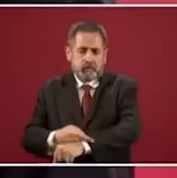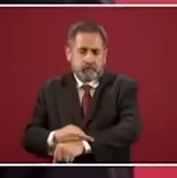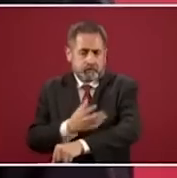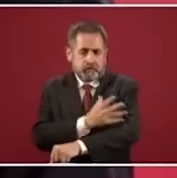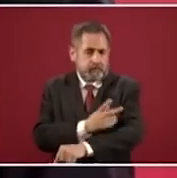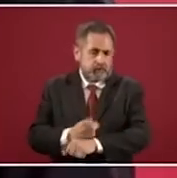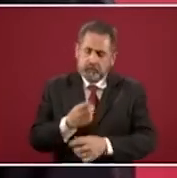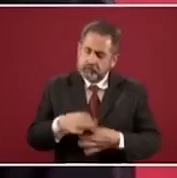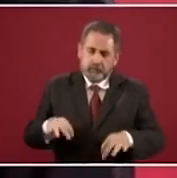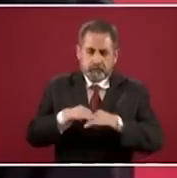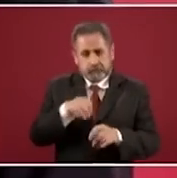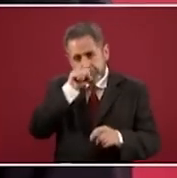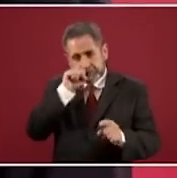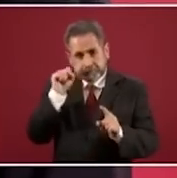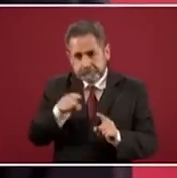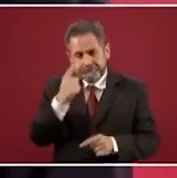y